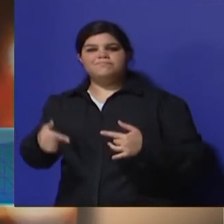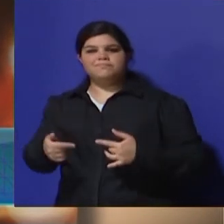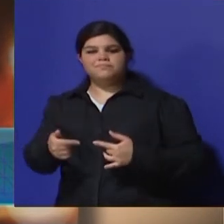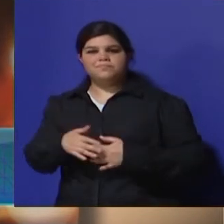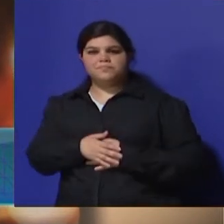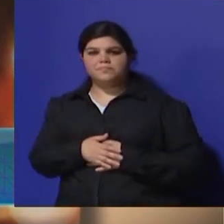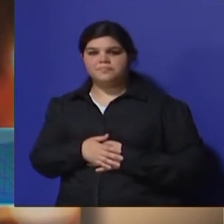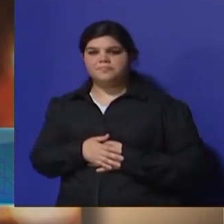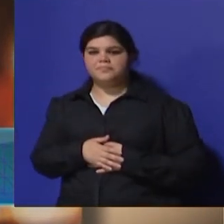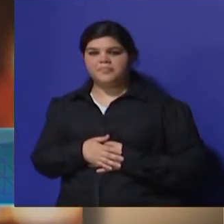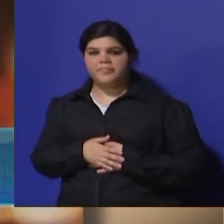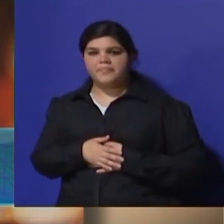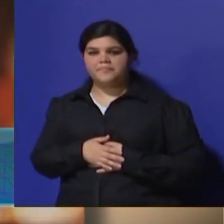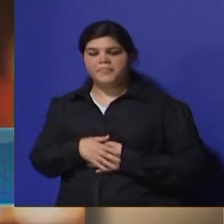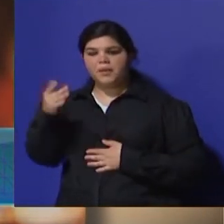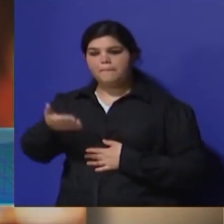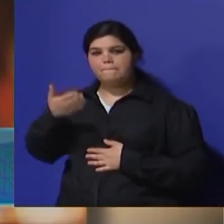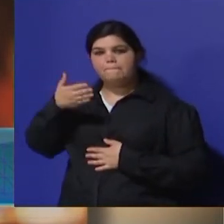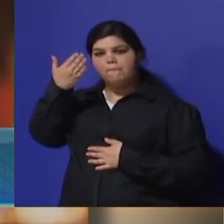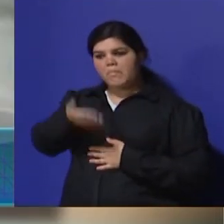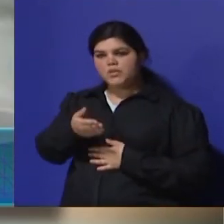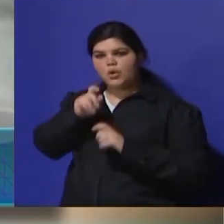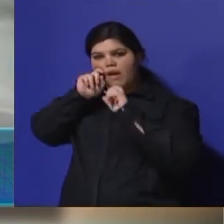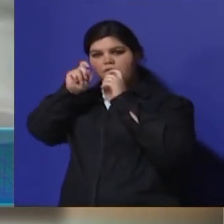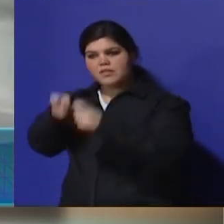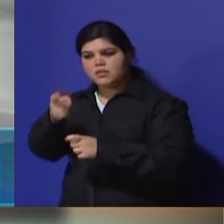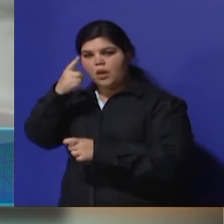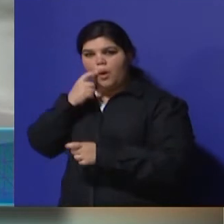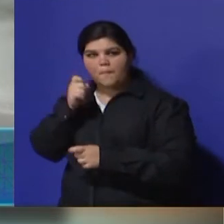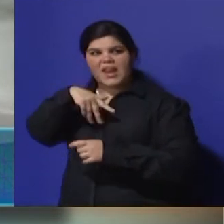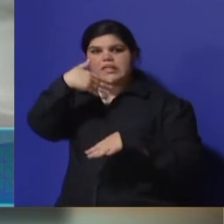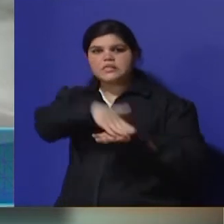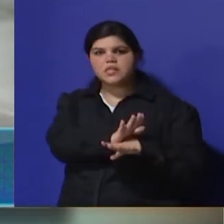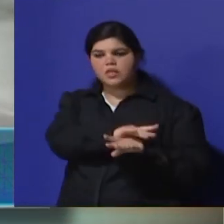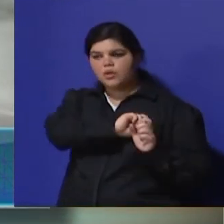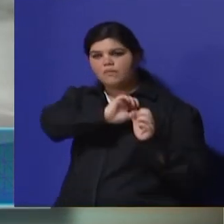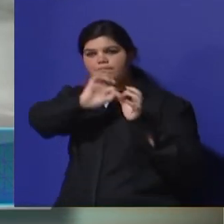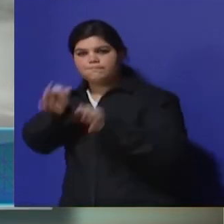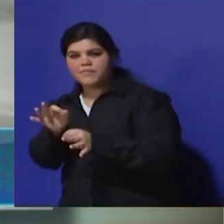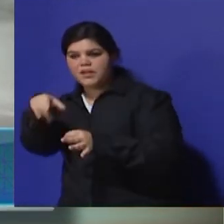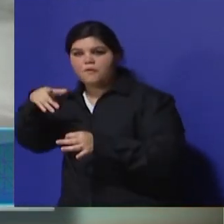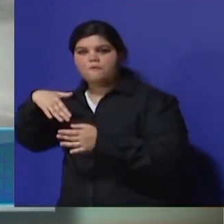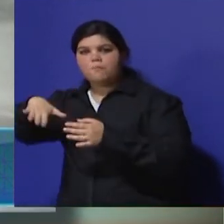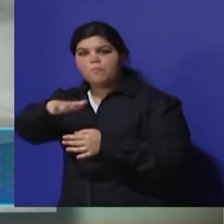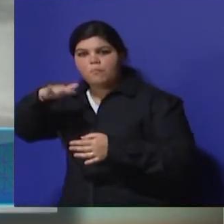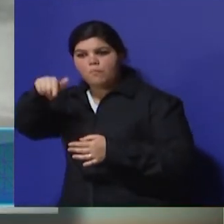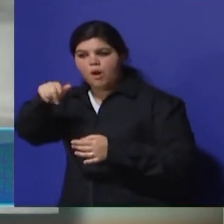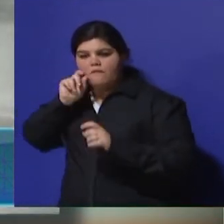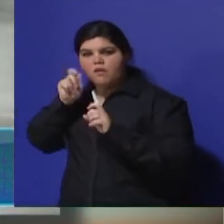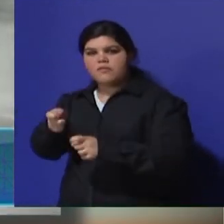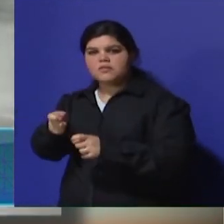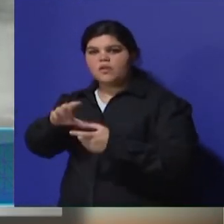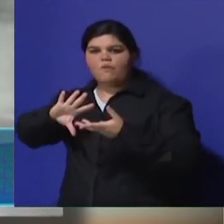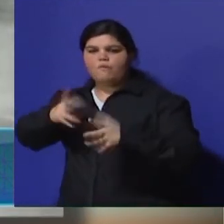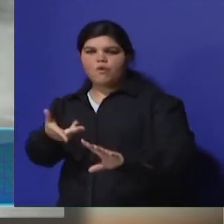afuera, ¿sí? Porque es la visita de un foráneo, de un forastero, quien viene de la ciudad y entonces destraba un par de